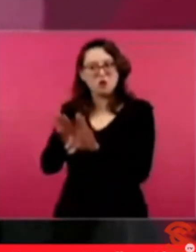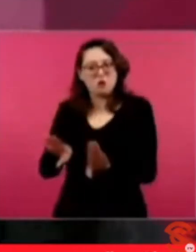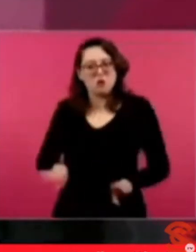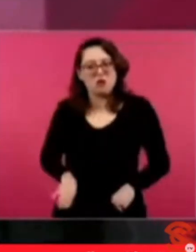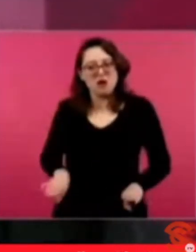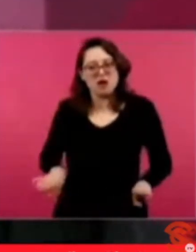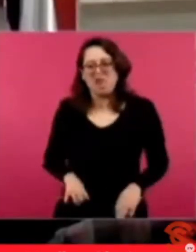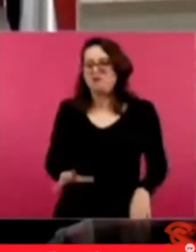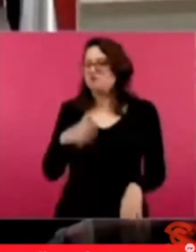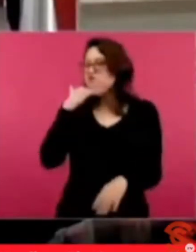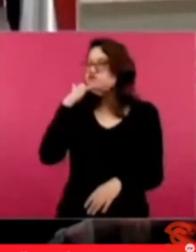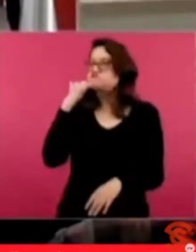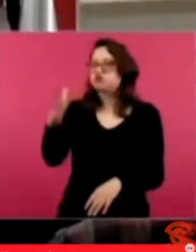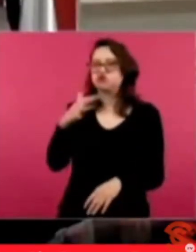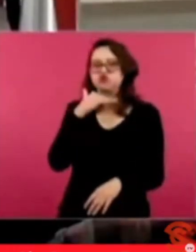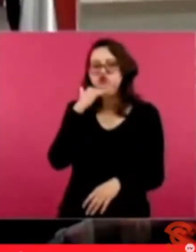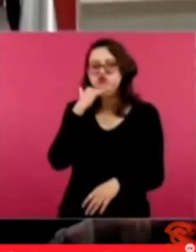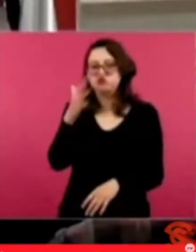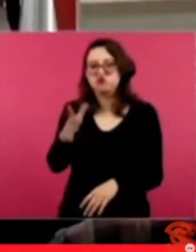y corrupta